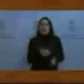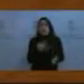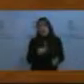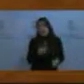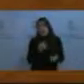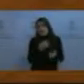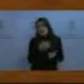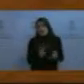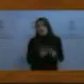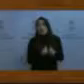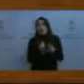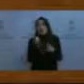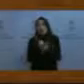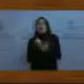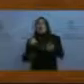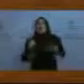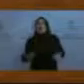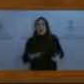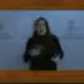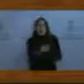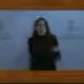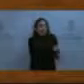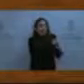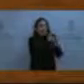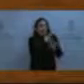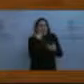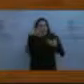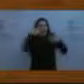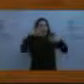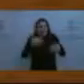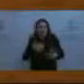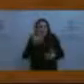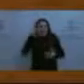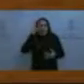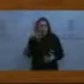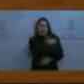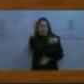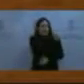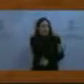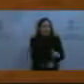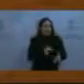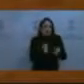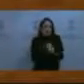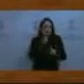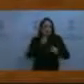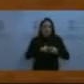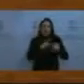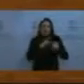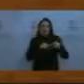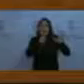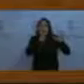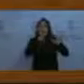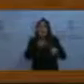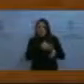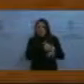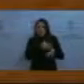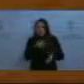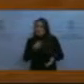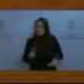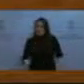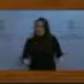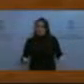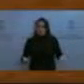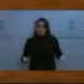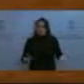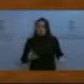tiene. Cuéntenos la situación real de los riesgos de avales y préstamos que tiene el Principado. 90 millones de euros. ¿Cuáles